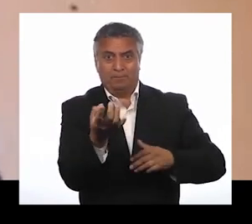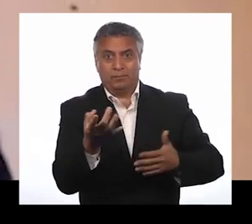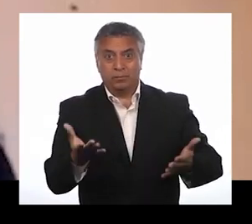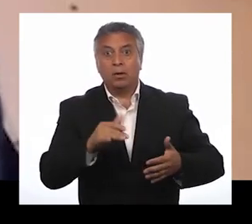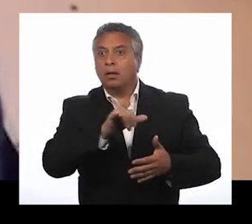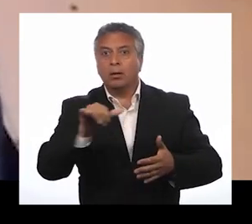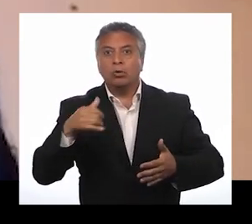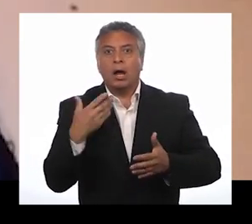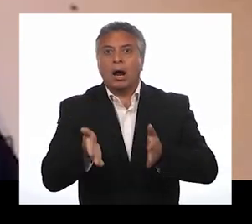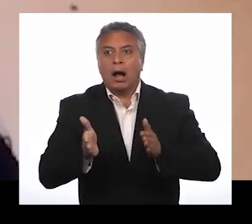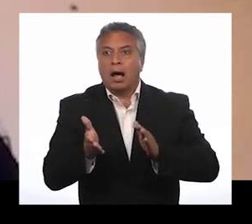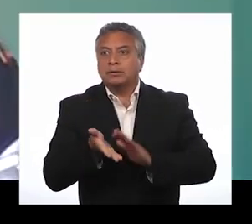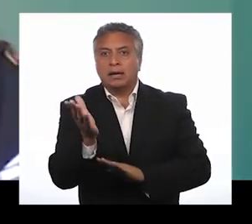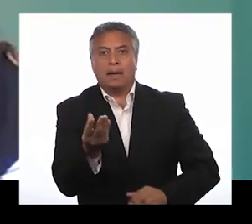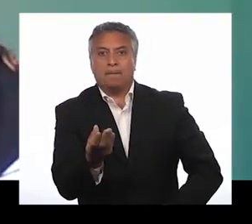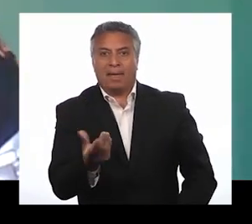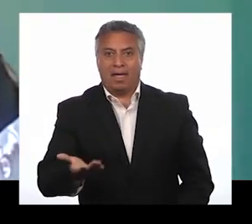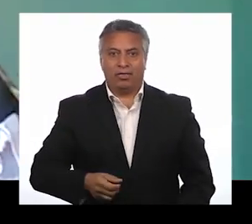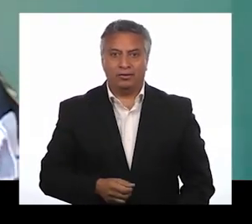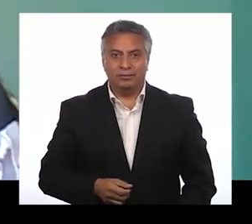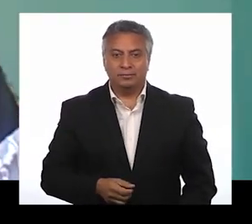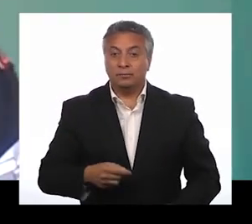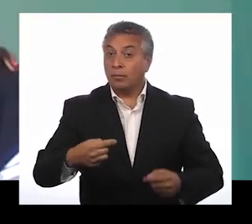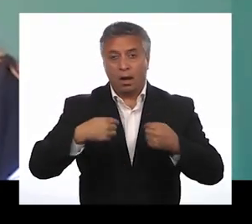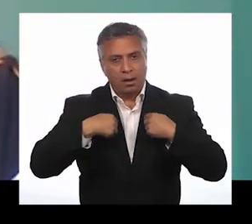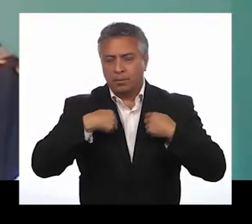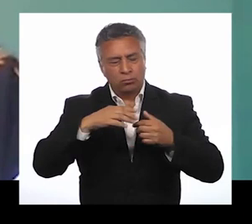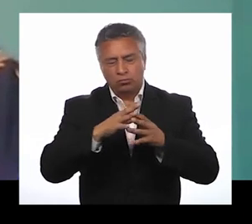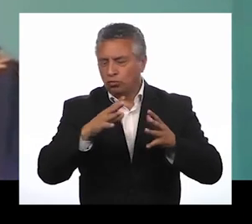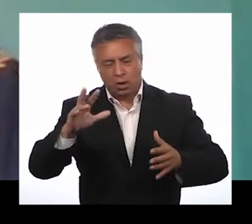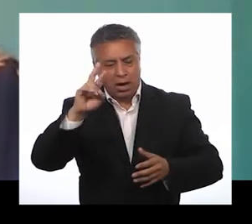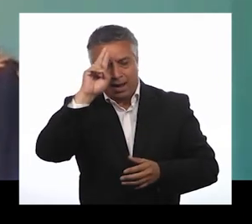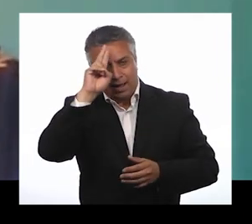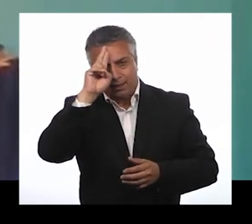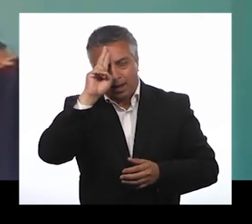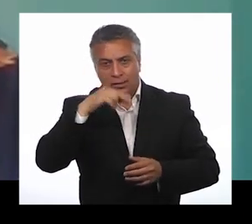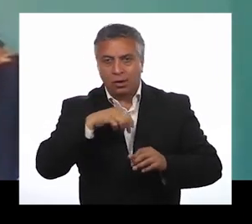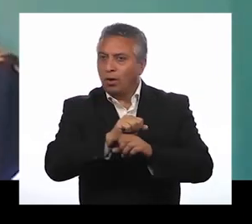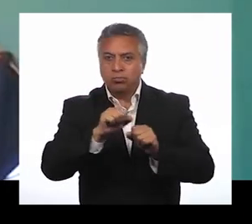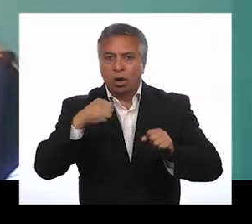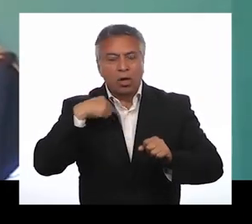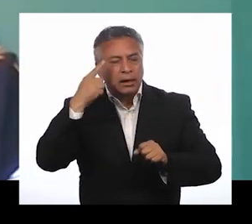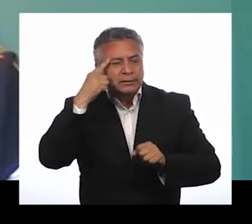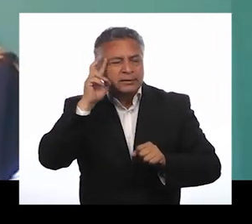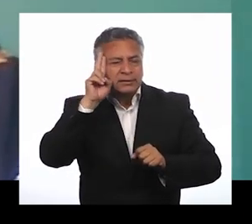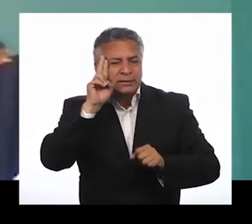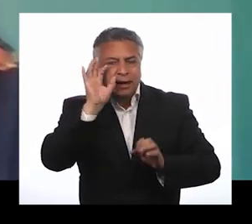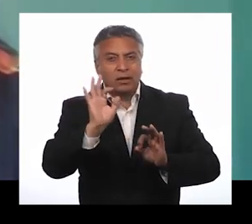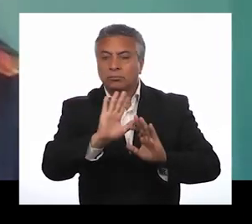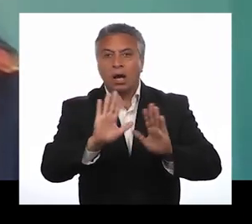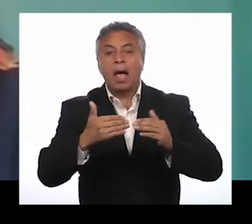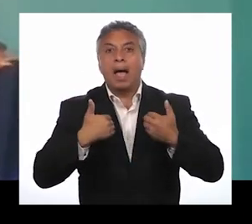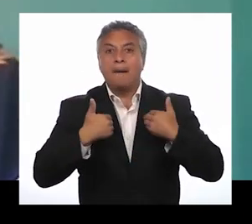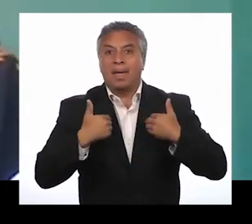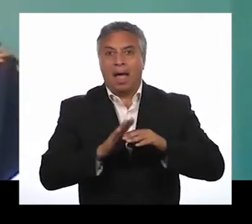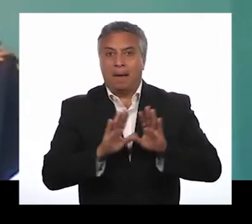después les da miedo hasta salir a la calle. Al menos para mí fue como tan extraño que ese momento no lo puedo recordar bien con claridad más que lo que me pasó